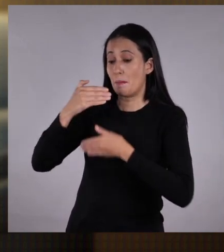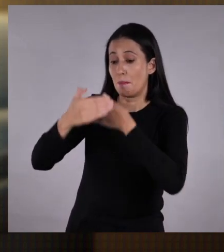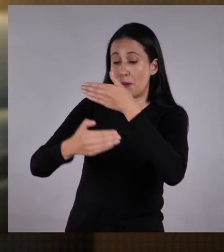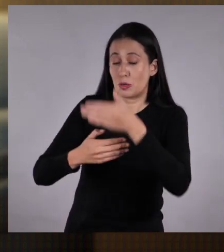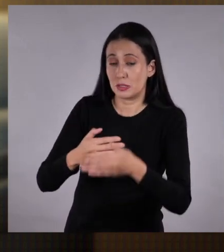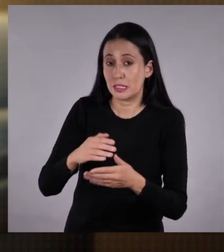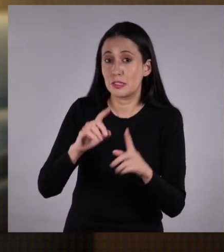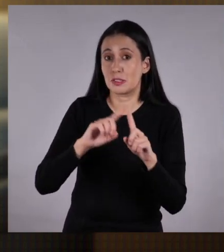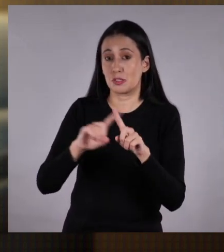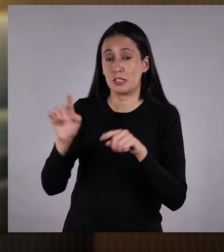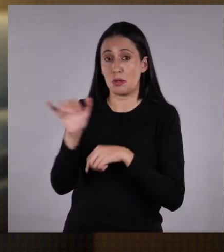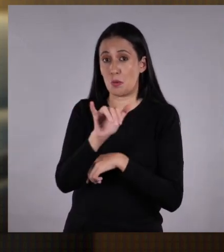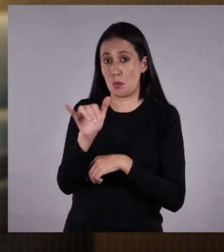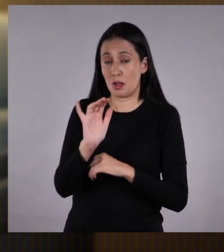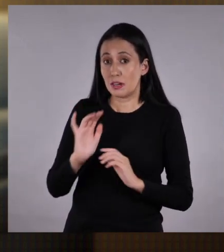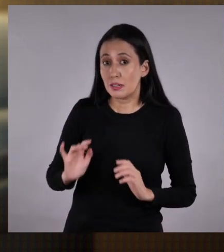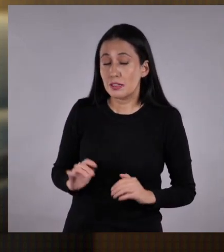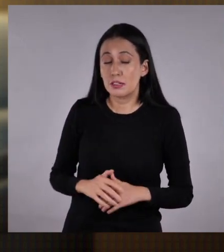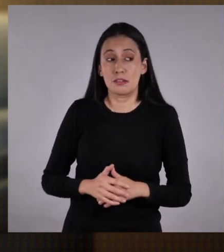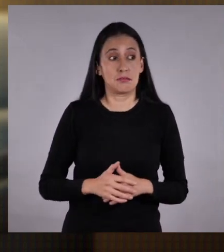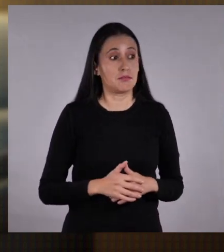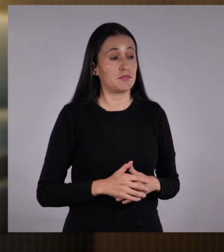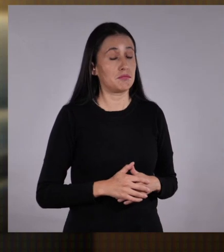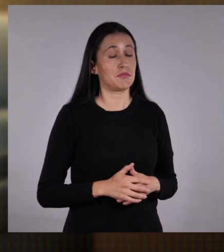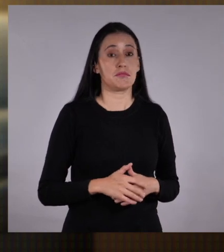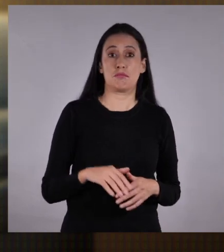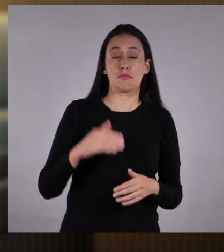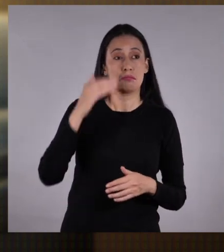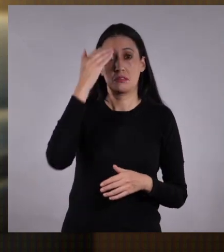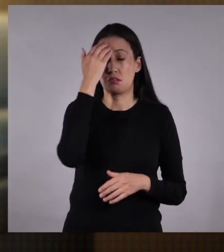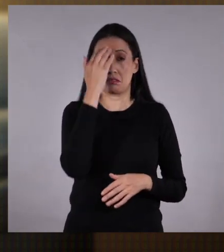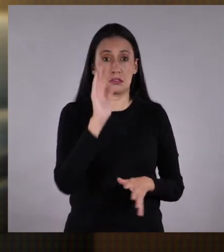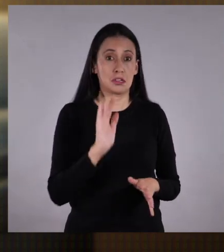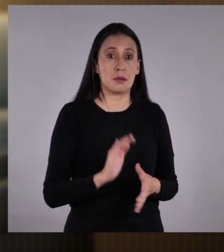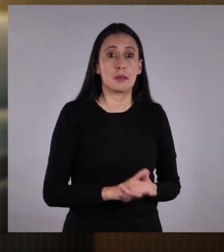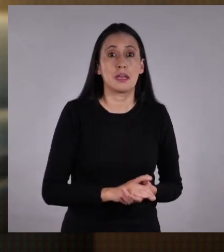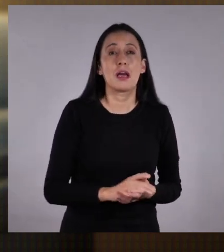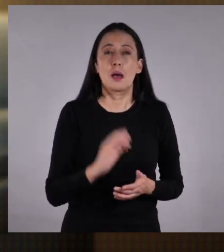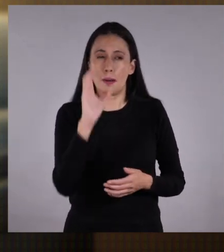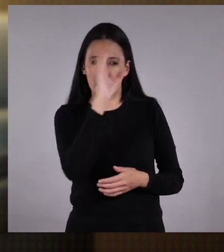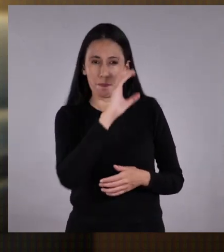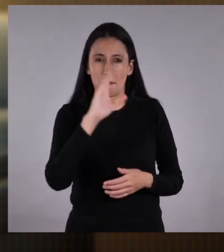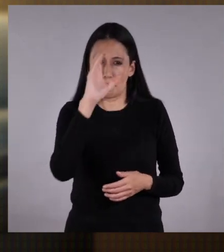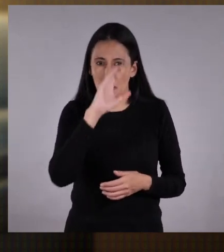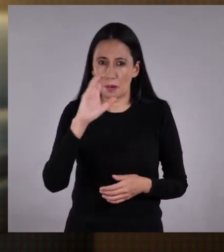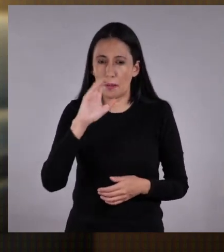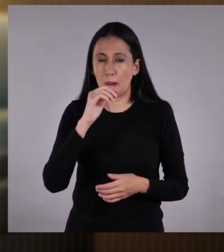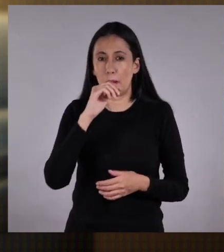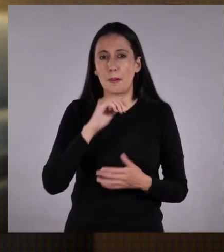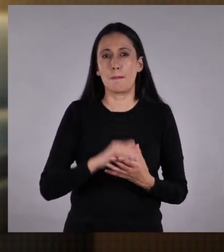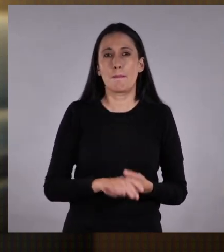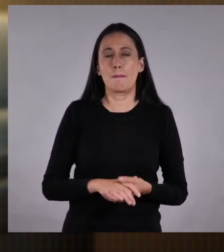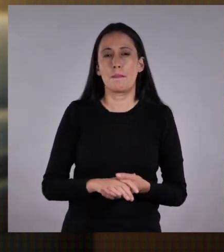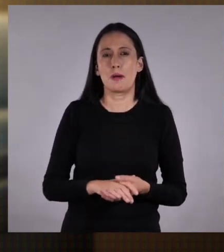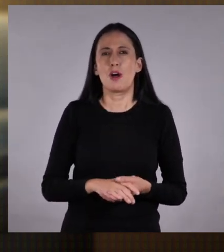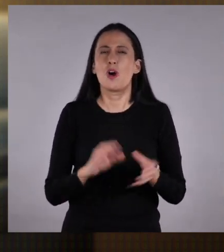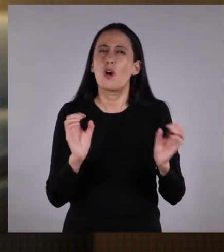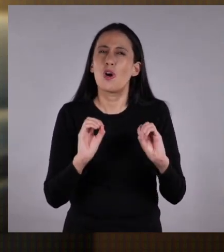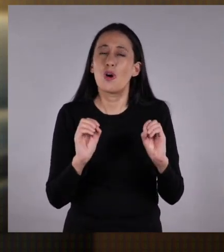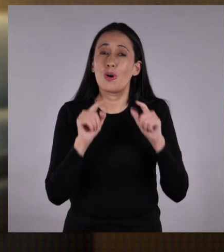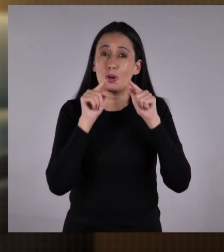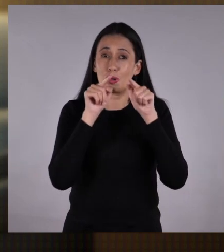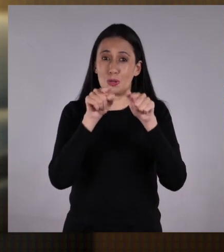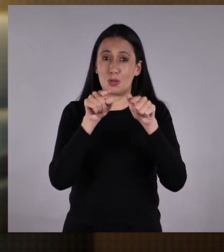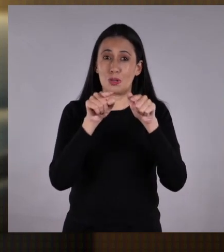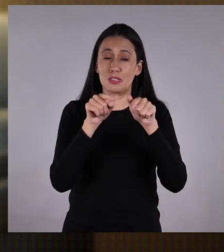Vaya, eso no lo sabía. Voy a buscar cuáles son. O mejor, ya que estás estudiando esto,